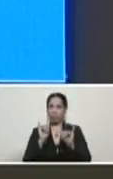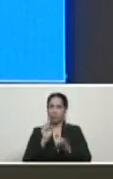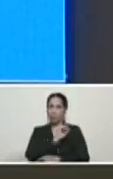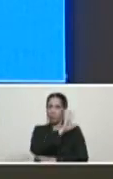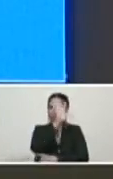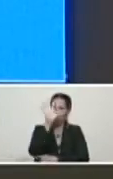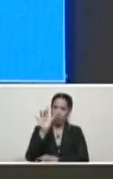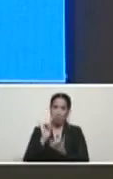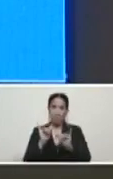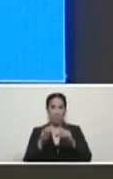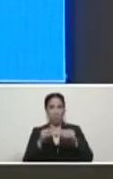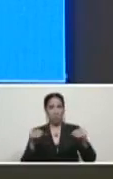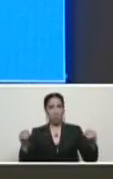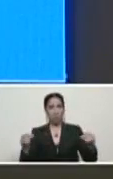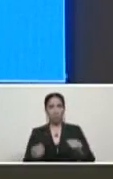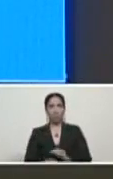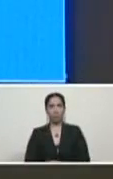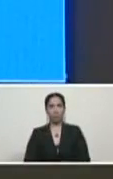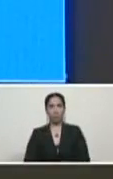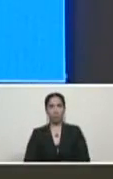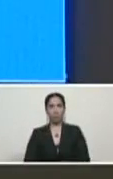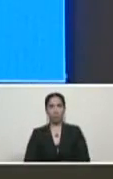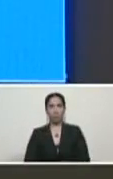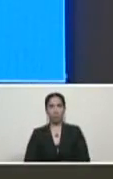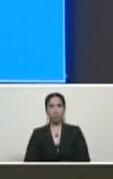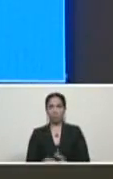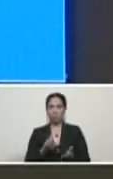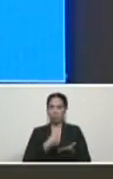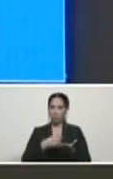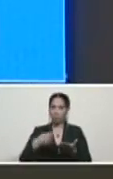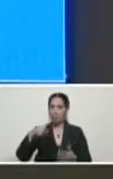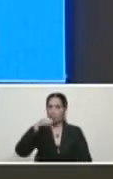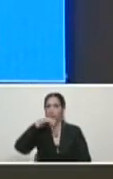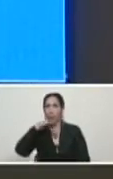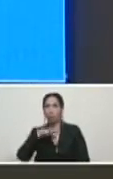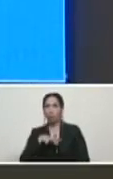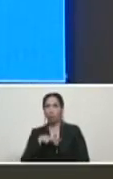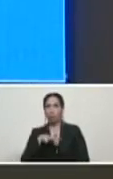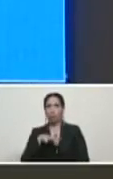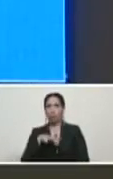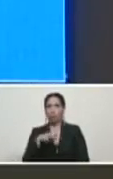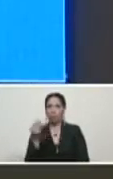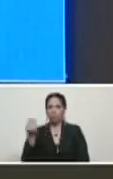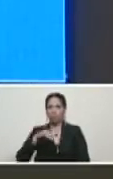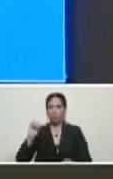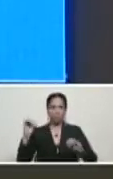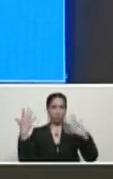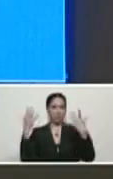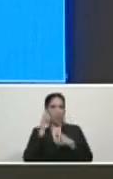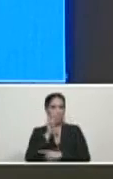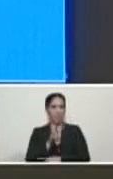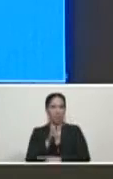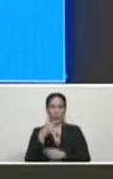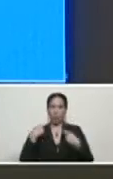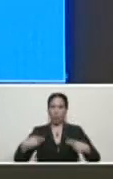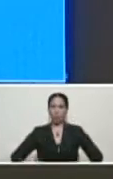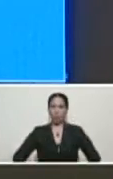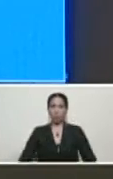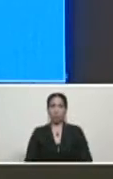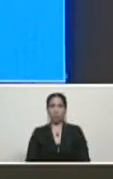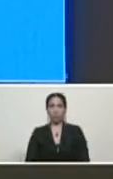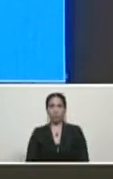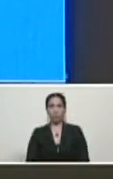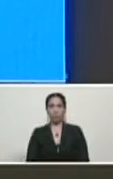tierra, se escribía una historia de las más gloriosas que se ha visto en la humanidad.